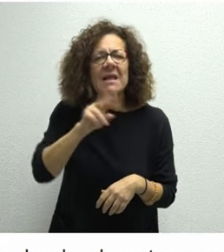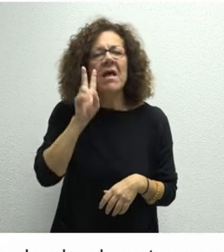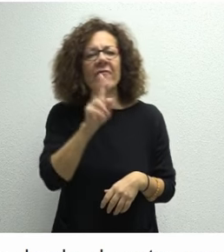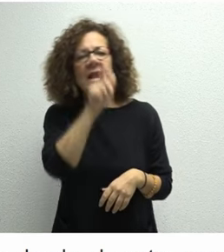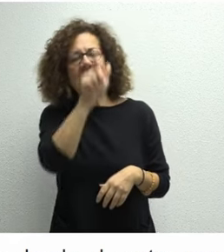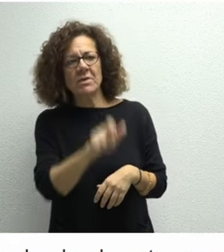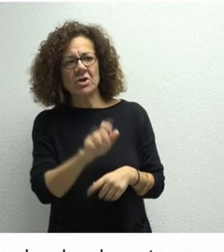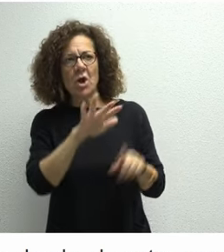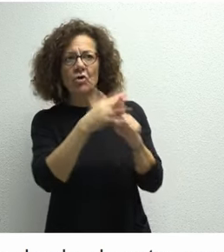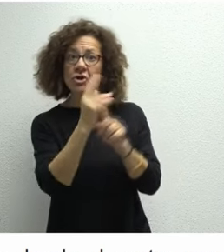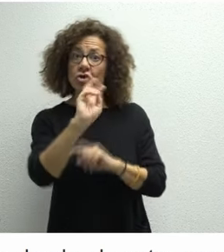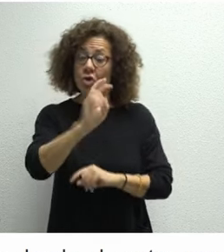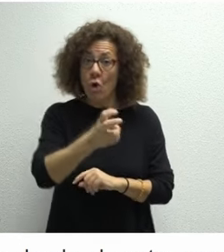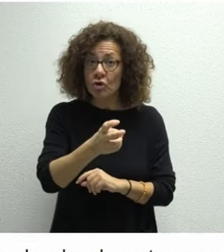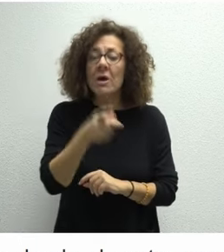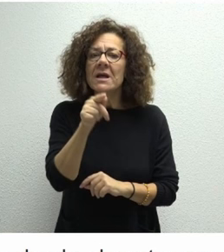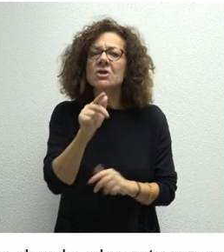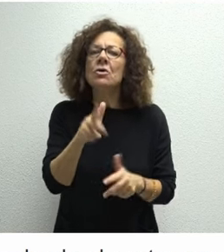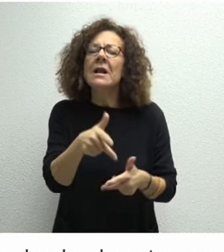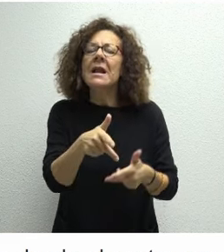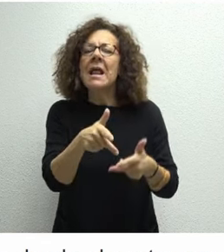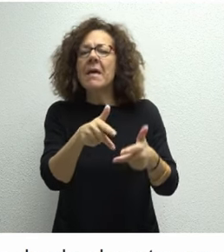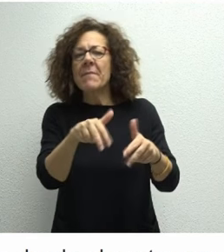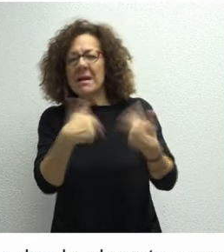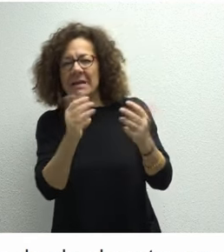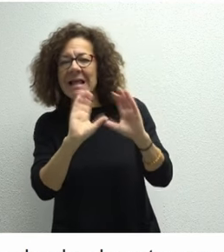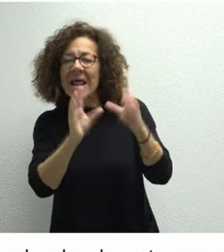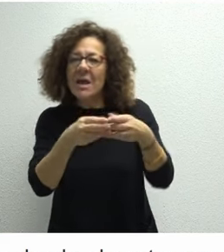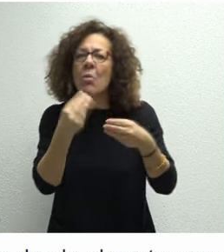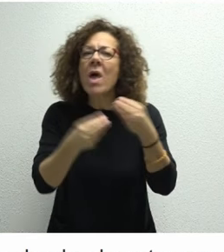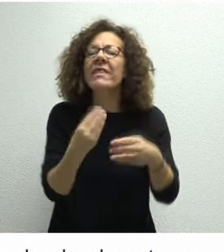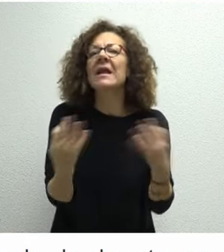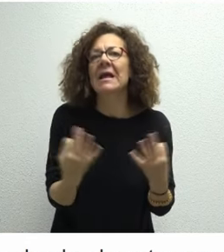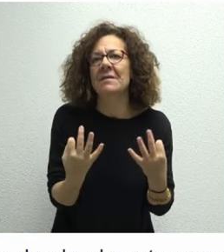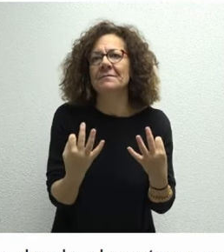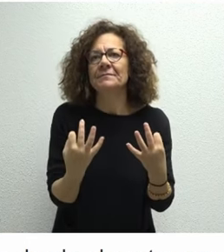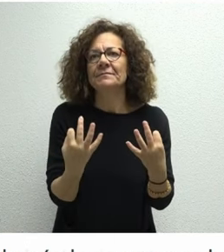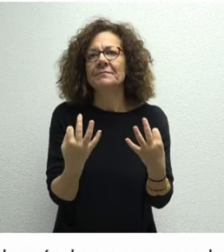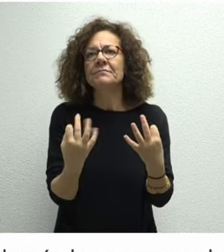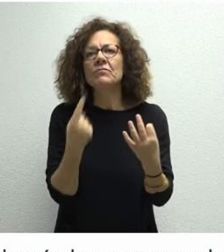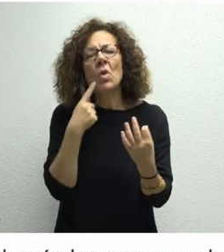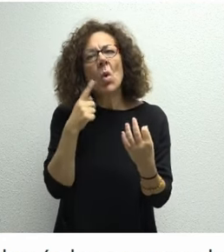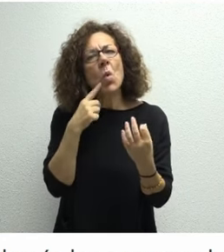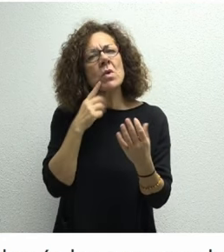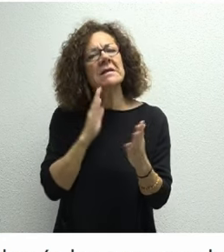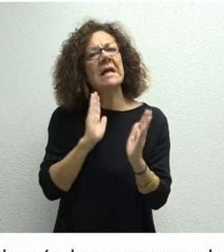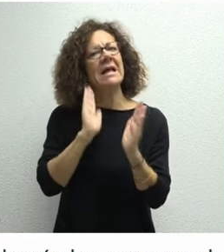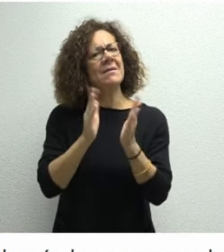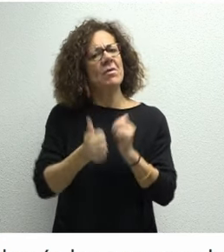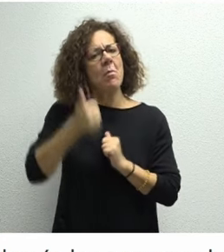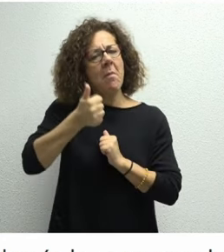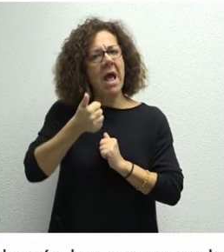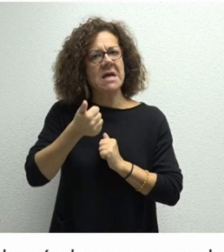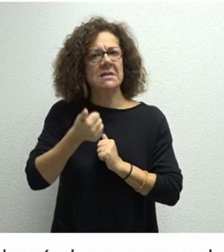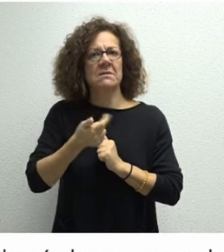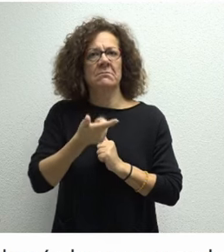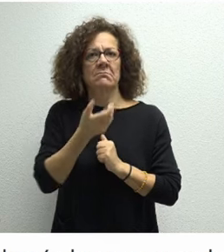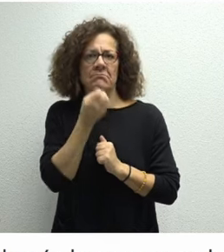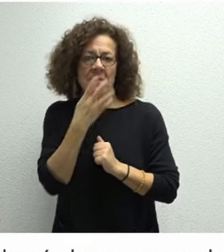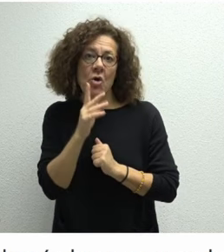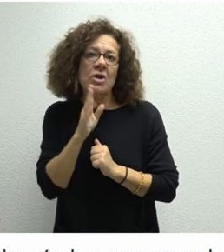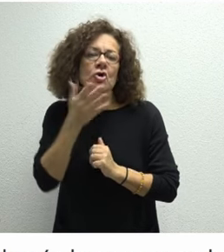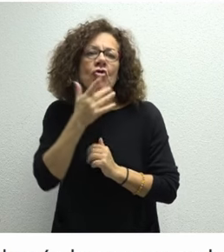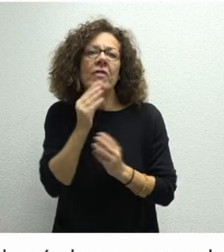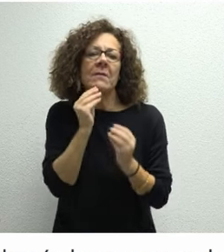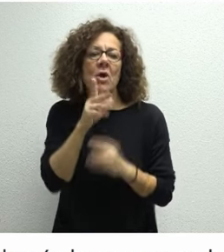persona en otros contextos y le permite también al equipo hacer eh Pues un un unas intervenciones más ajustadas y conocer más a la persona